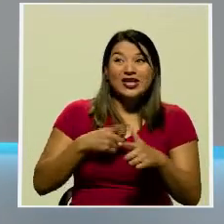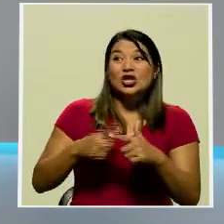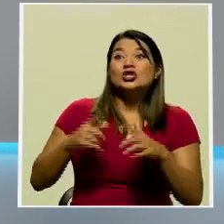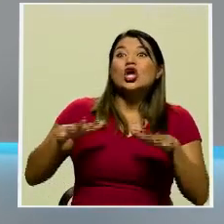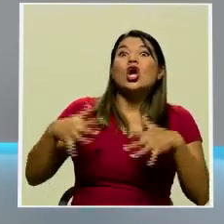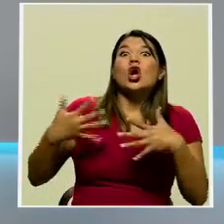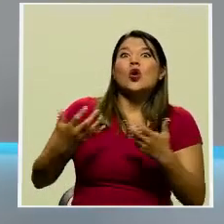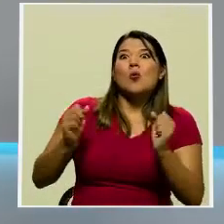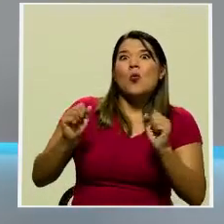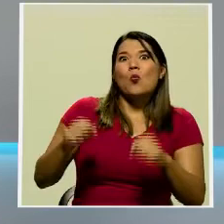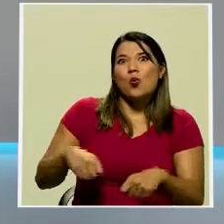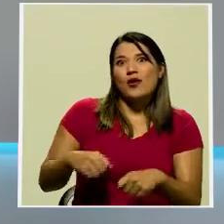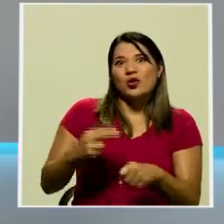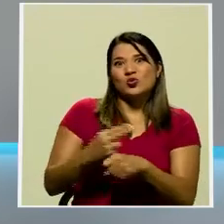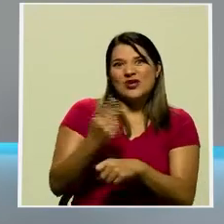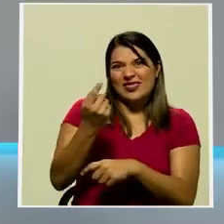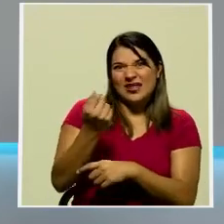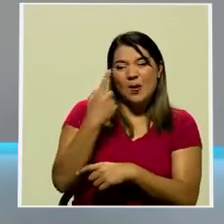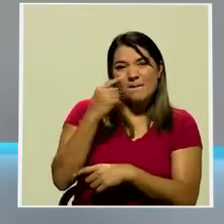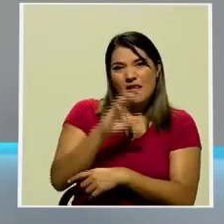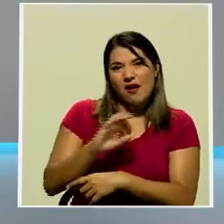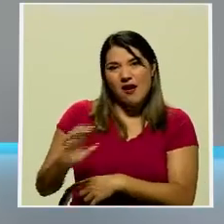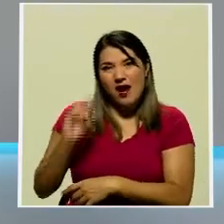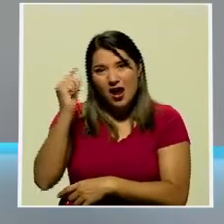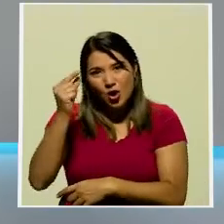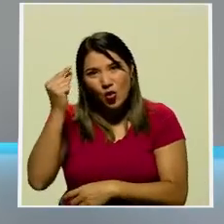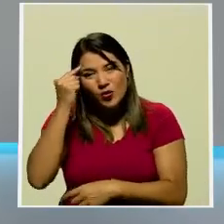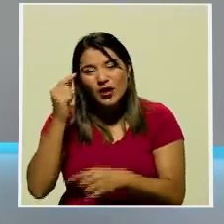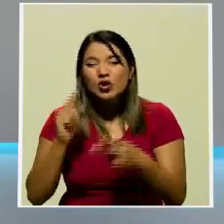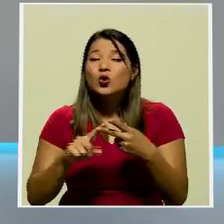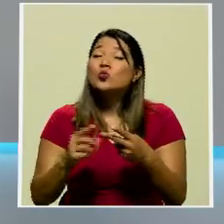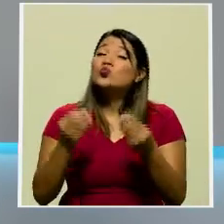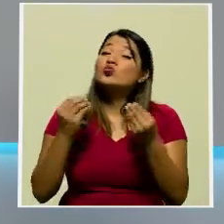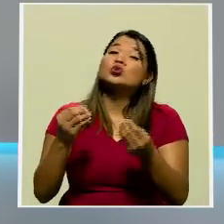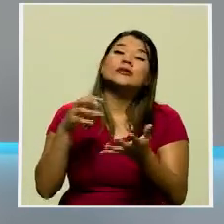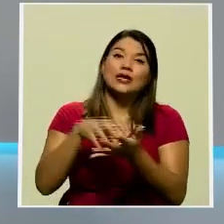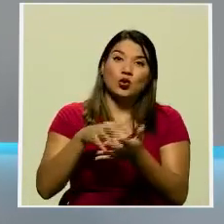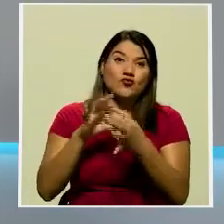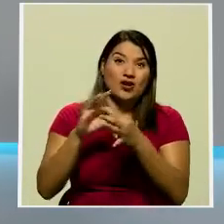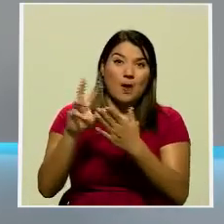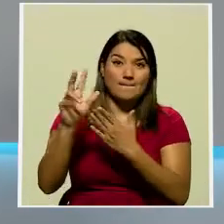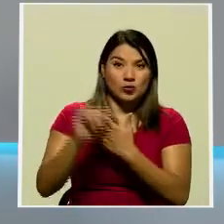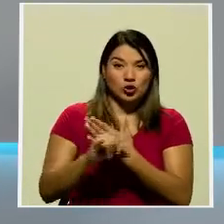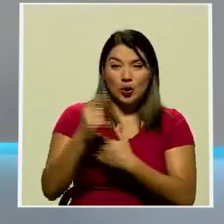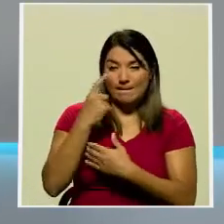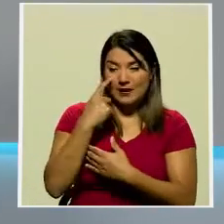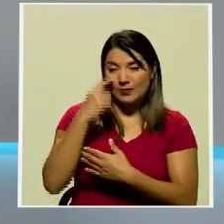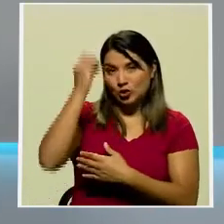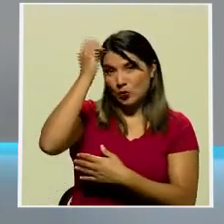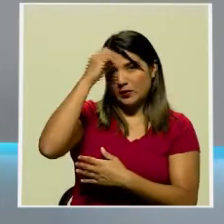ese aporte? Y también hay muchas dudas al respecto sobre este proyecto, pero vamos a ver las declaraciones.